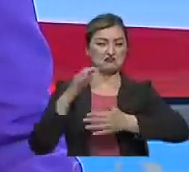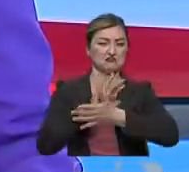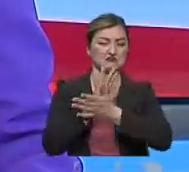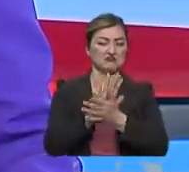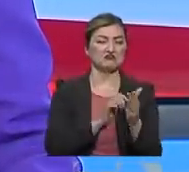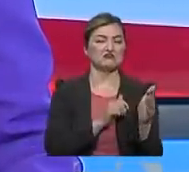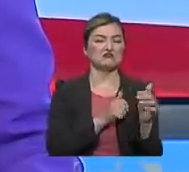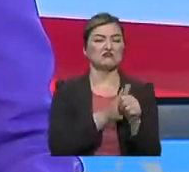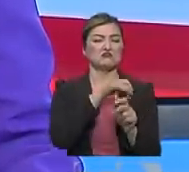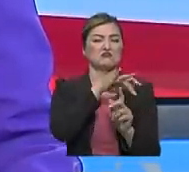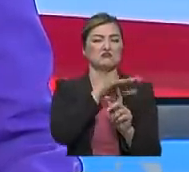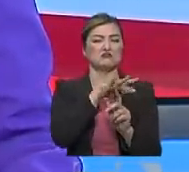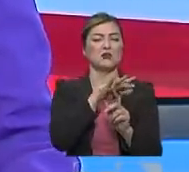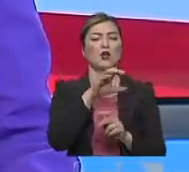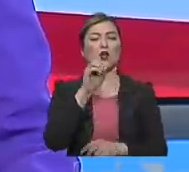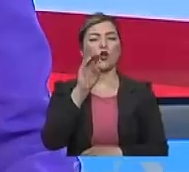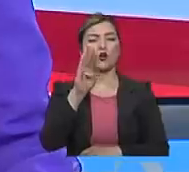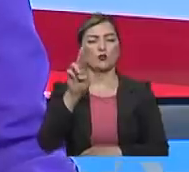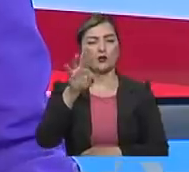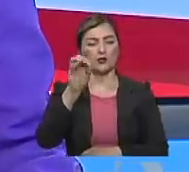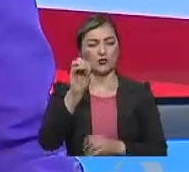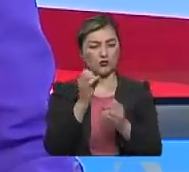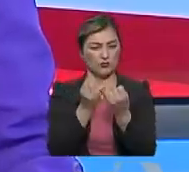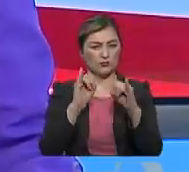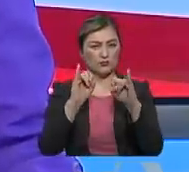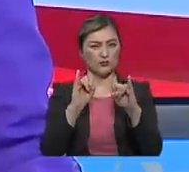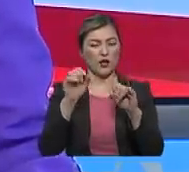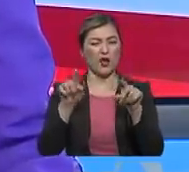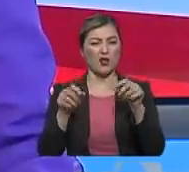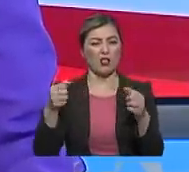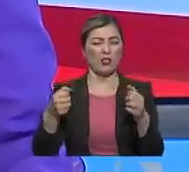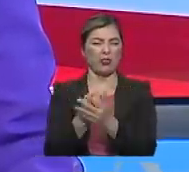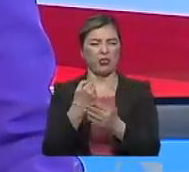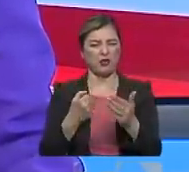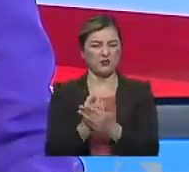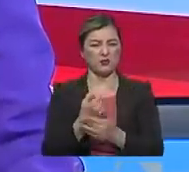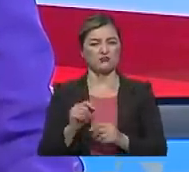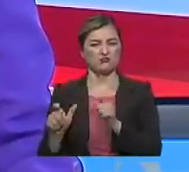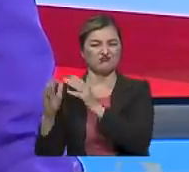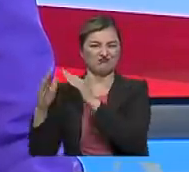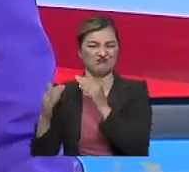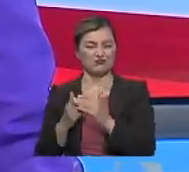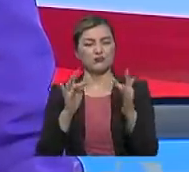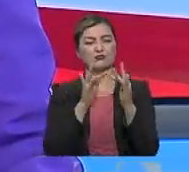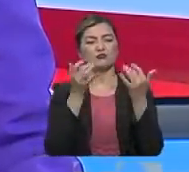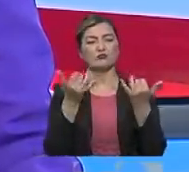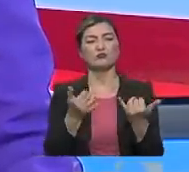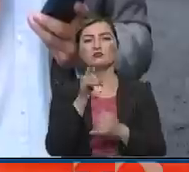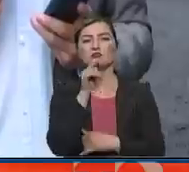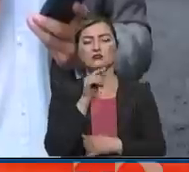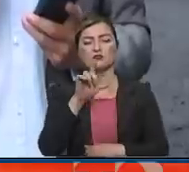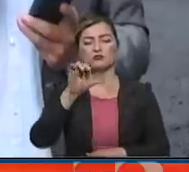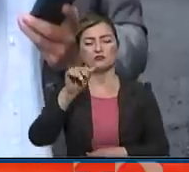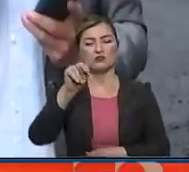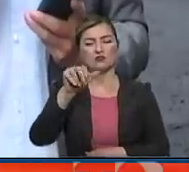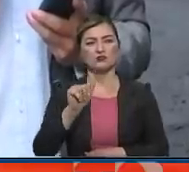Parque Obrero Independiente ha provocado ya algunos accidentes de tránsito, según los moradores. El contacto a esta hora es con Alberto